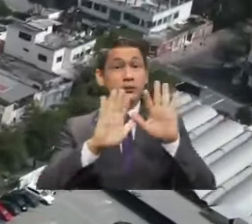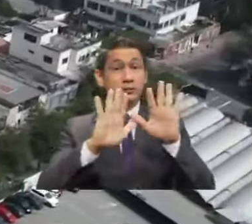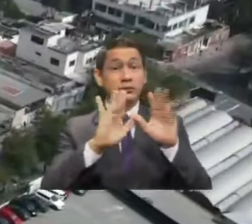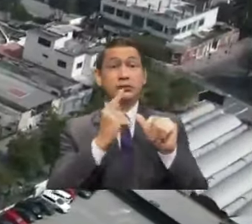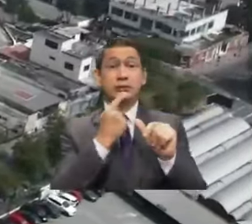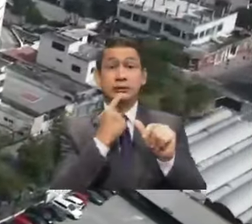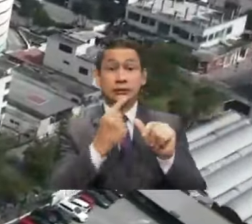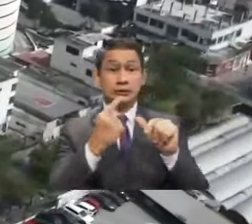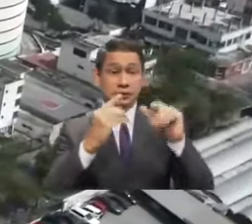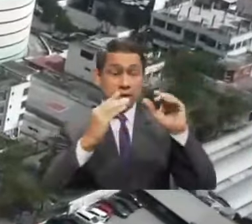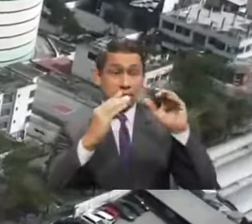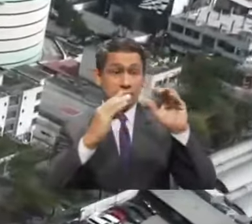distraer ni confundir por esa información